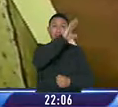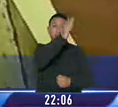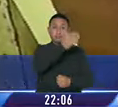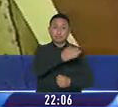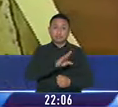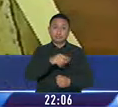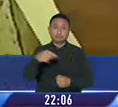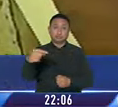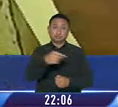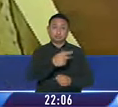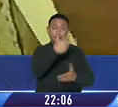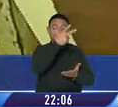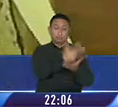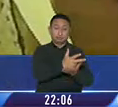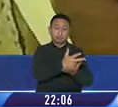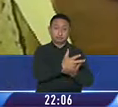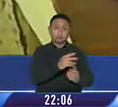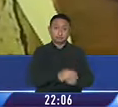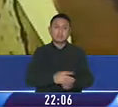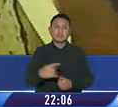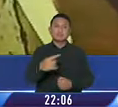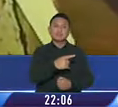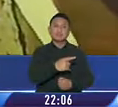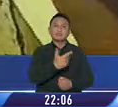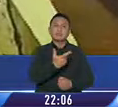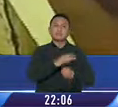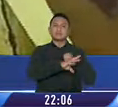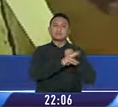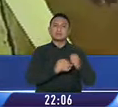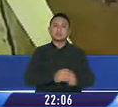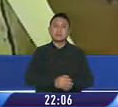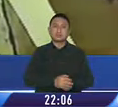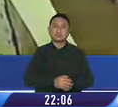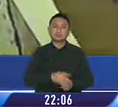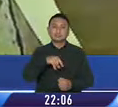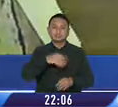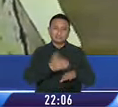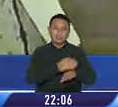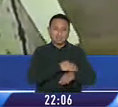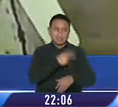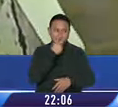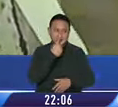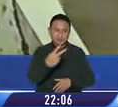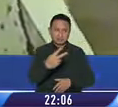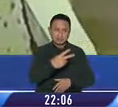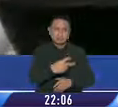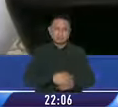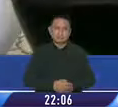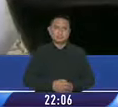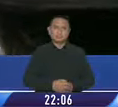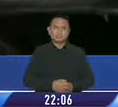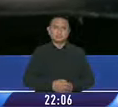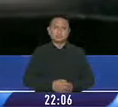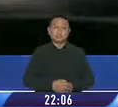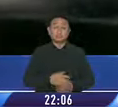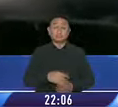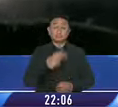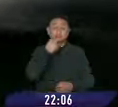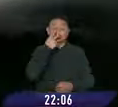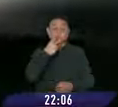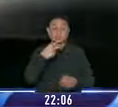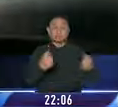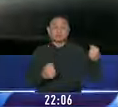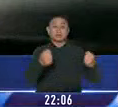se encontraba parqueada. El blanco de su robo, y es que ya la tenían identificada previamente. En la cámara se ve un